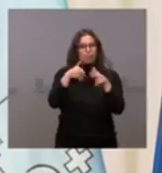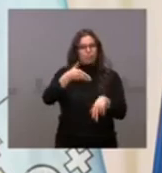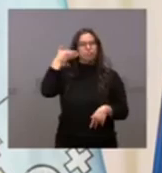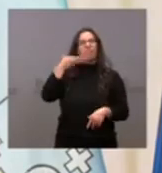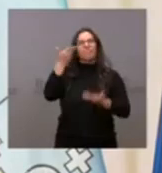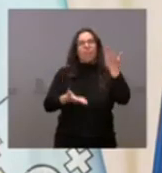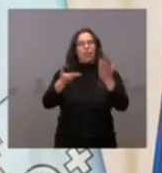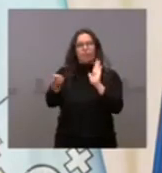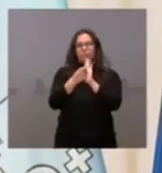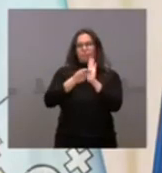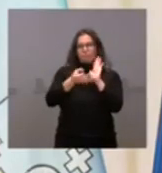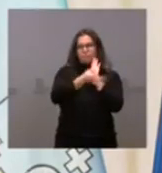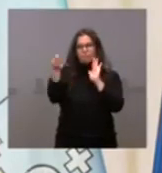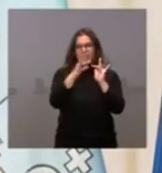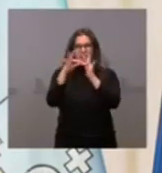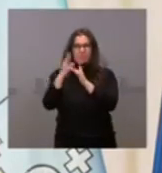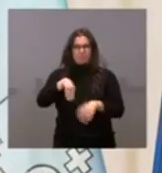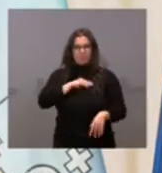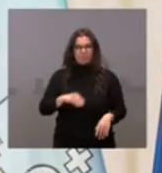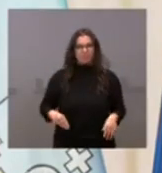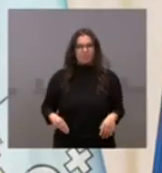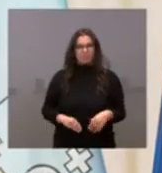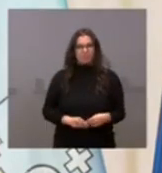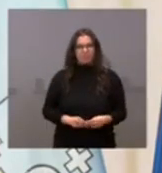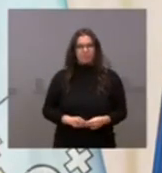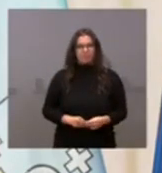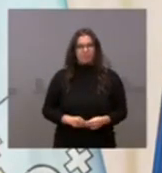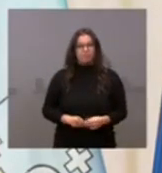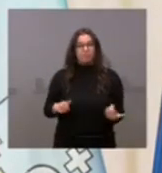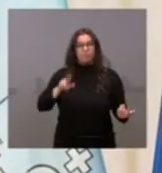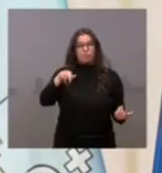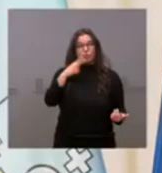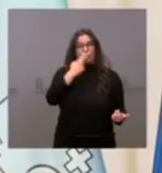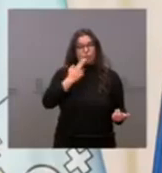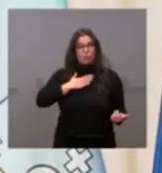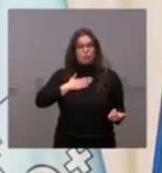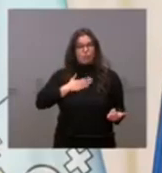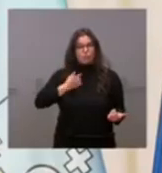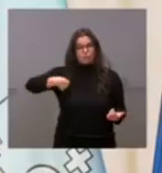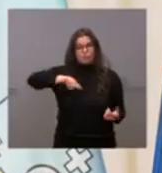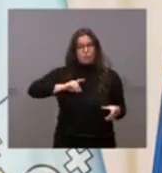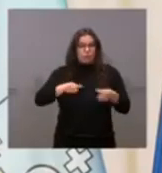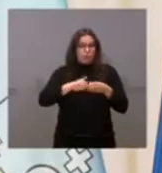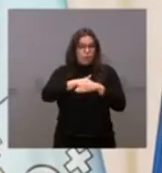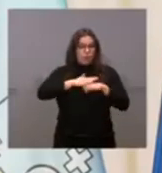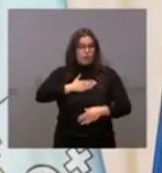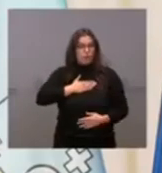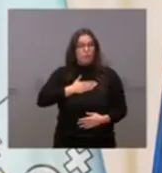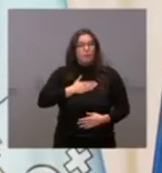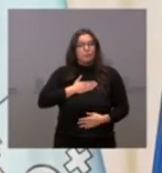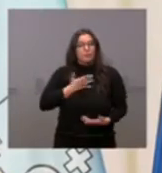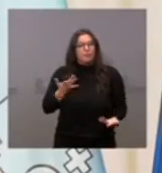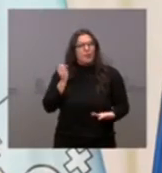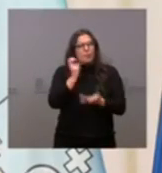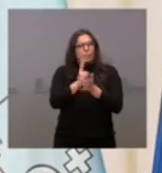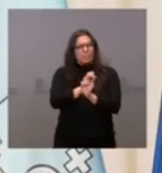valorados en el conjunto de nuestro país. Ese es el compromiso que tenemos desde mi Gobierno y una apuesta